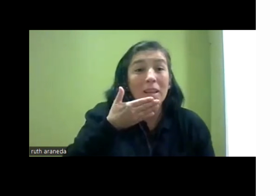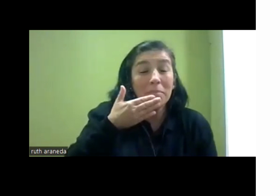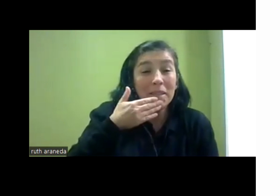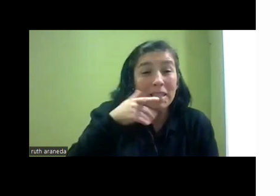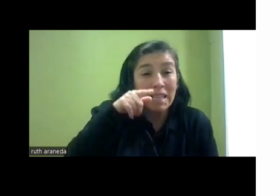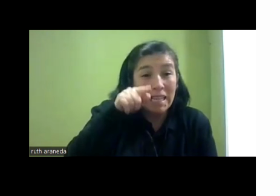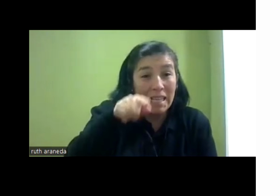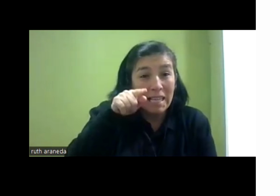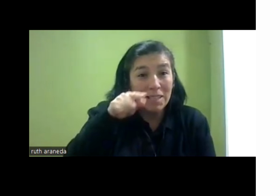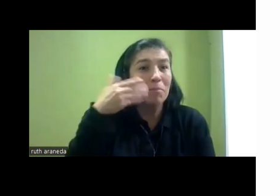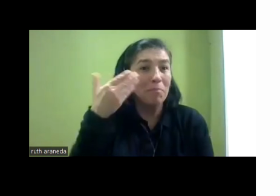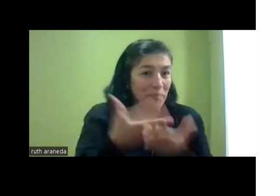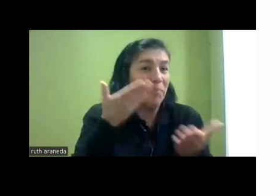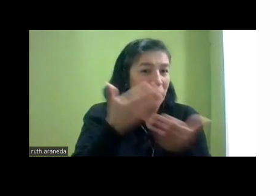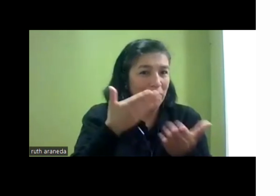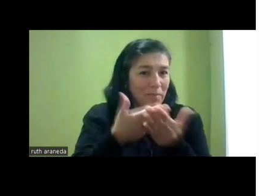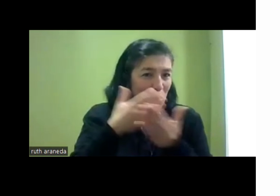explotado.